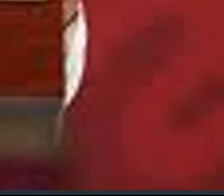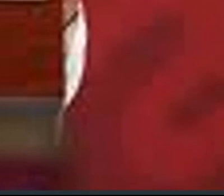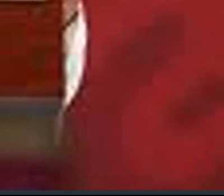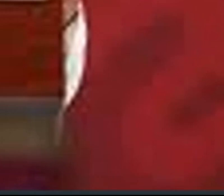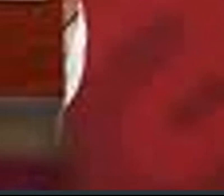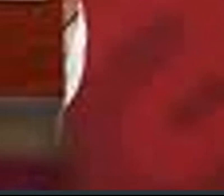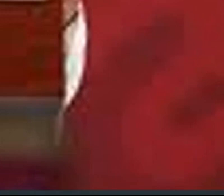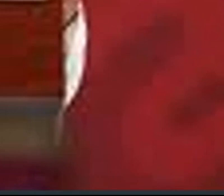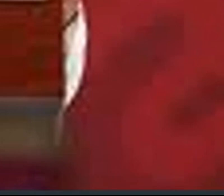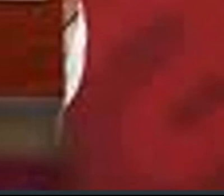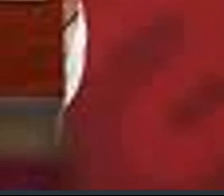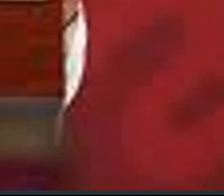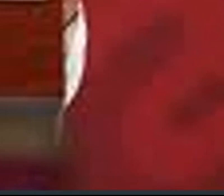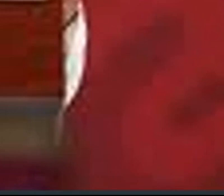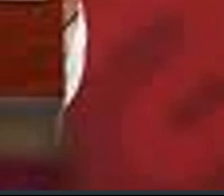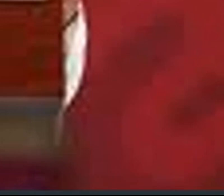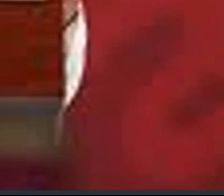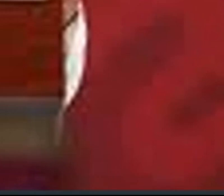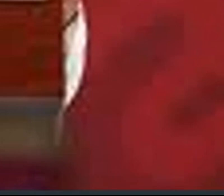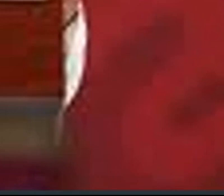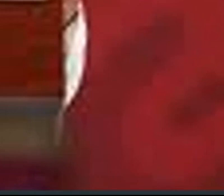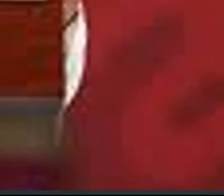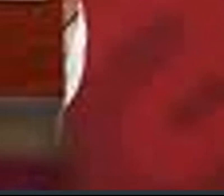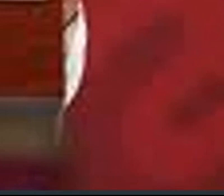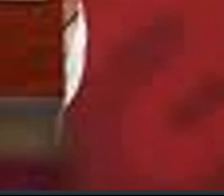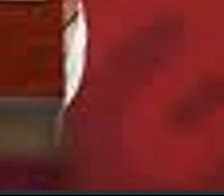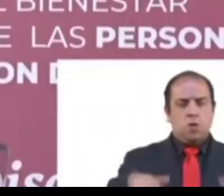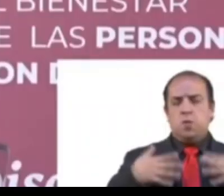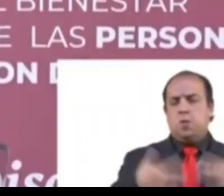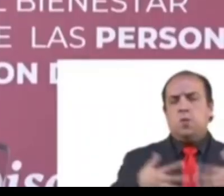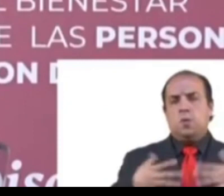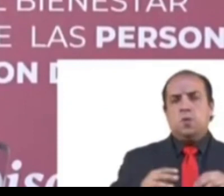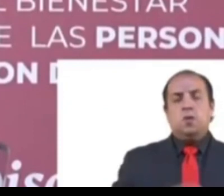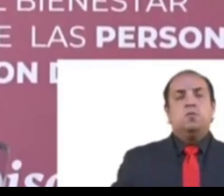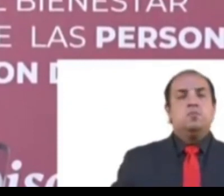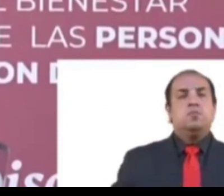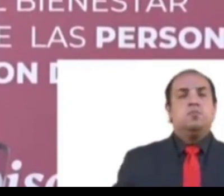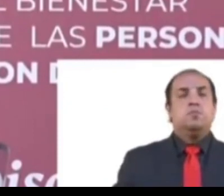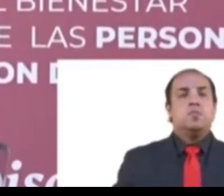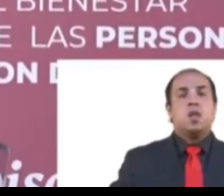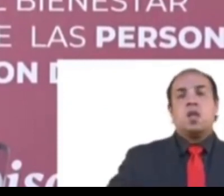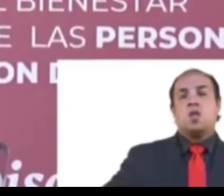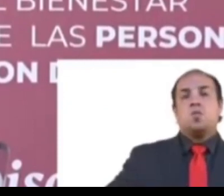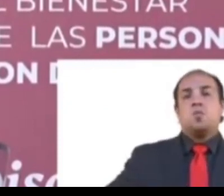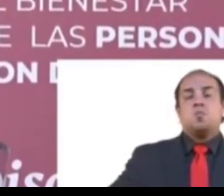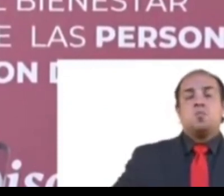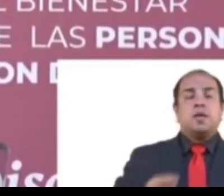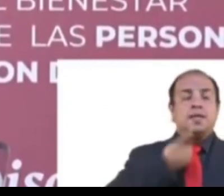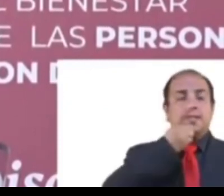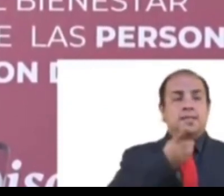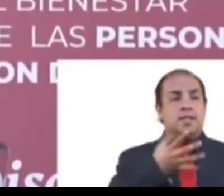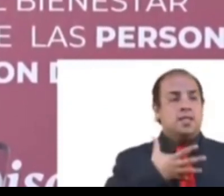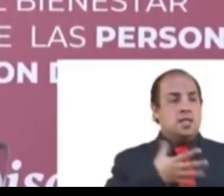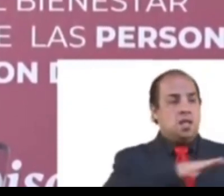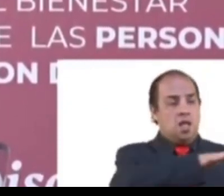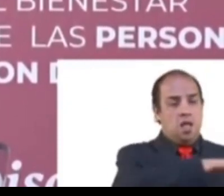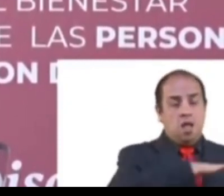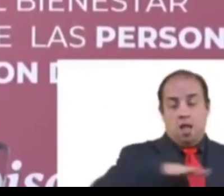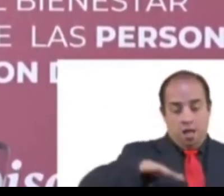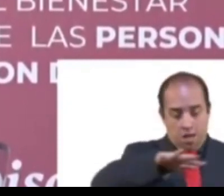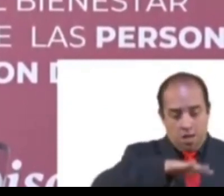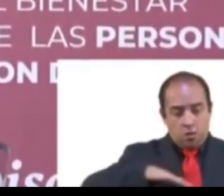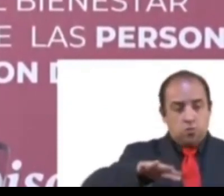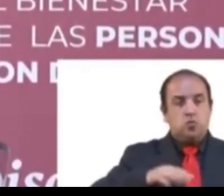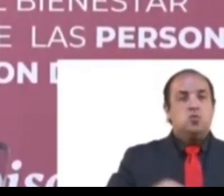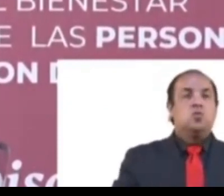sheinbaum nos confirma esta información te dejamos el vídeo y volvemos frente a la situación vulnerable que viven vamos